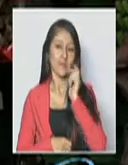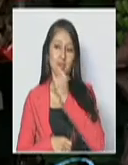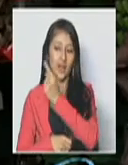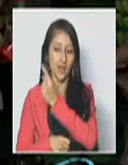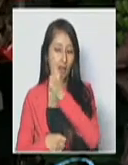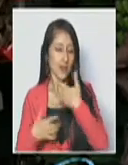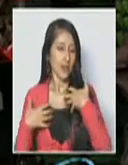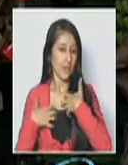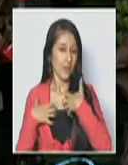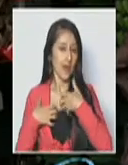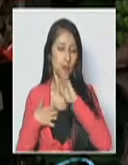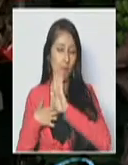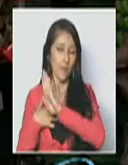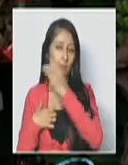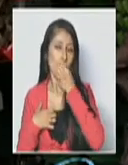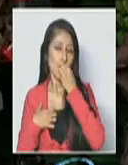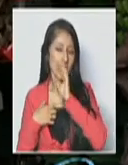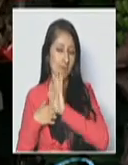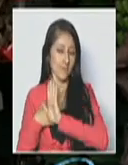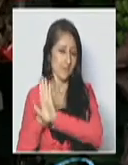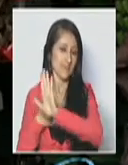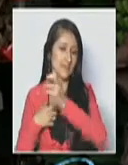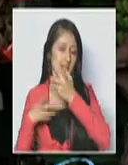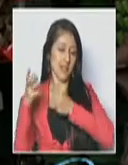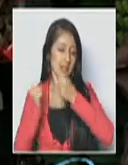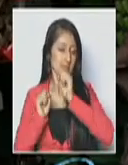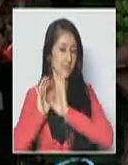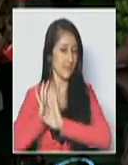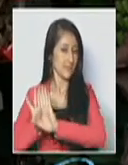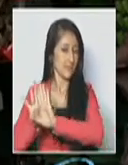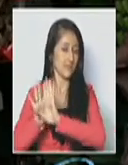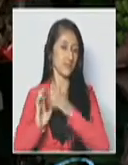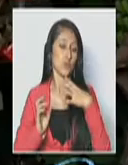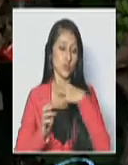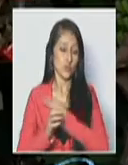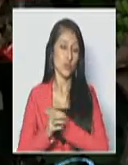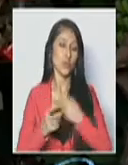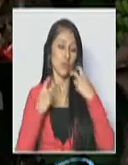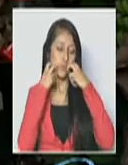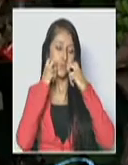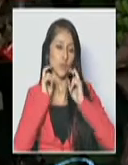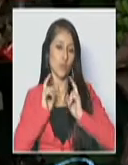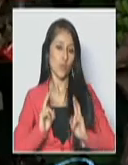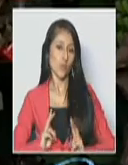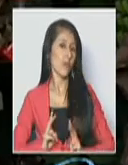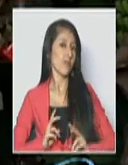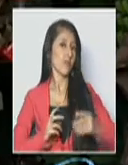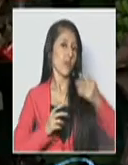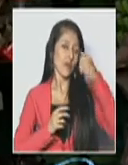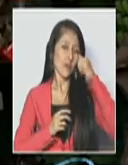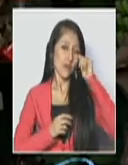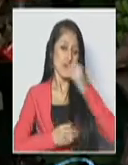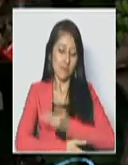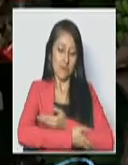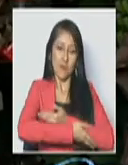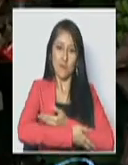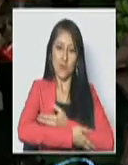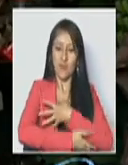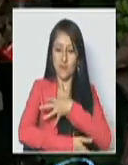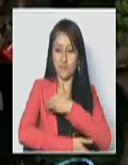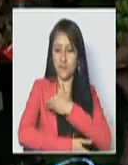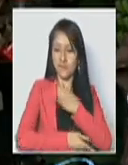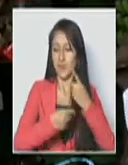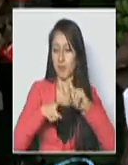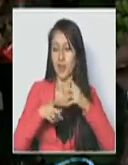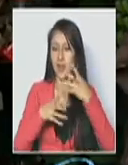animal tiene sus características propias de la leche para ese animal como la mamá tiene la leche específica para